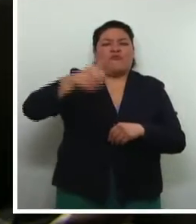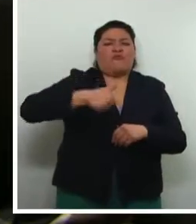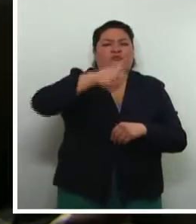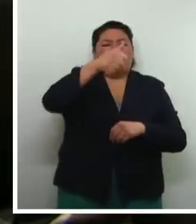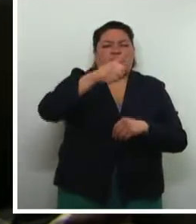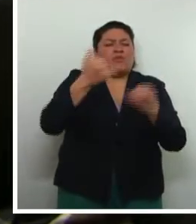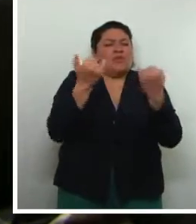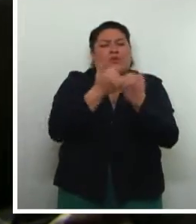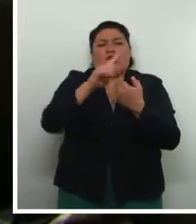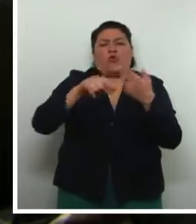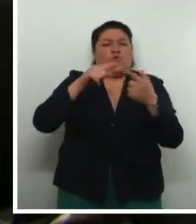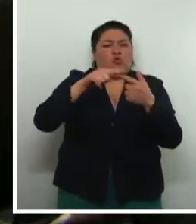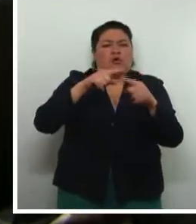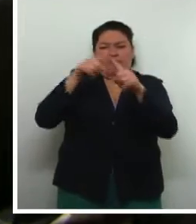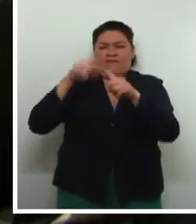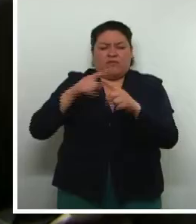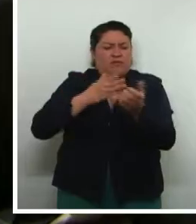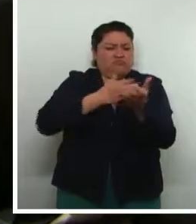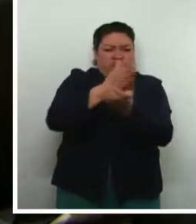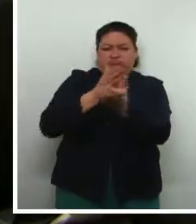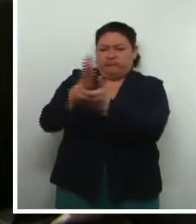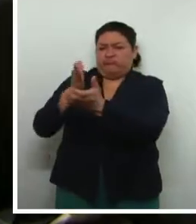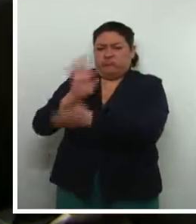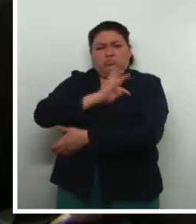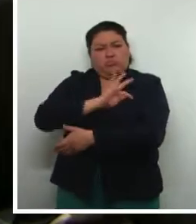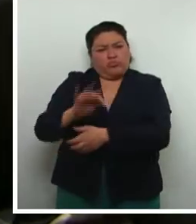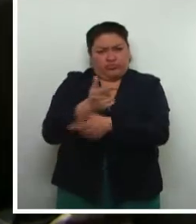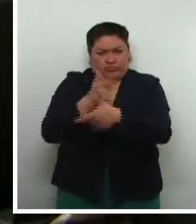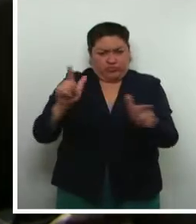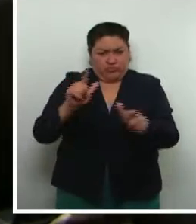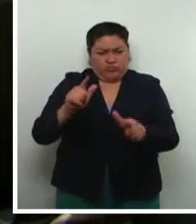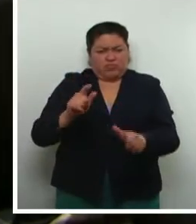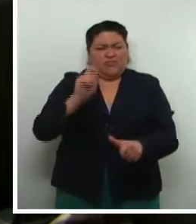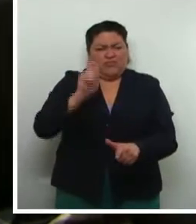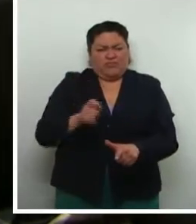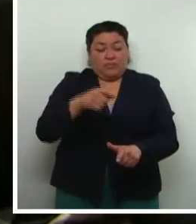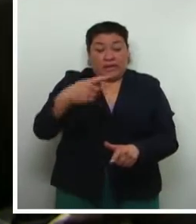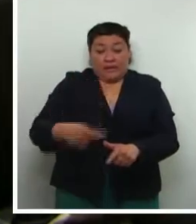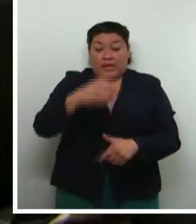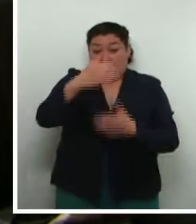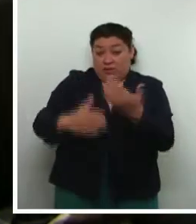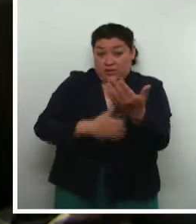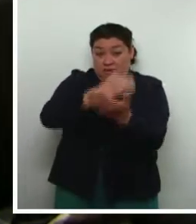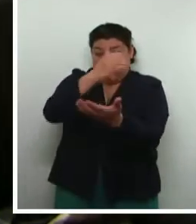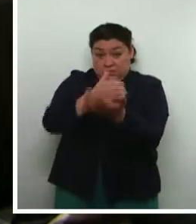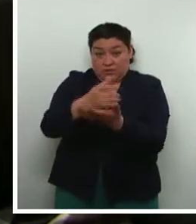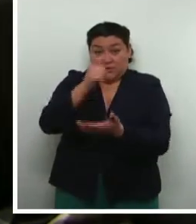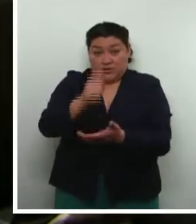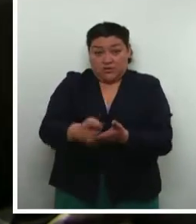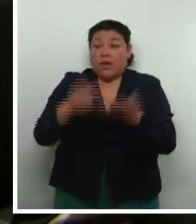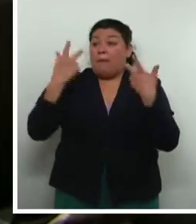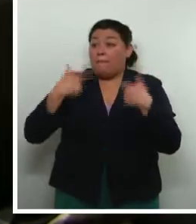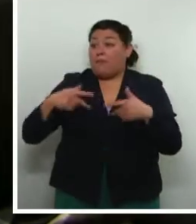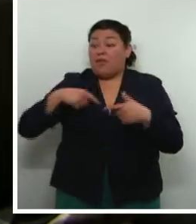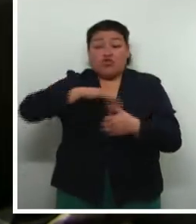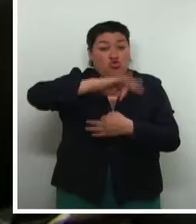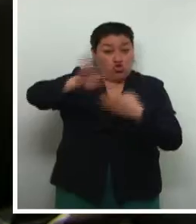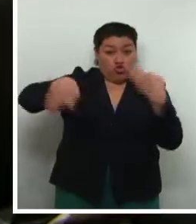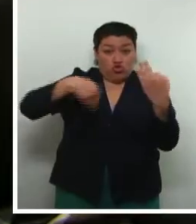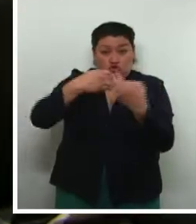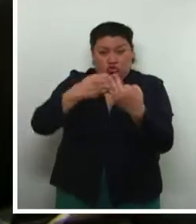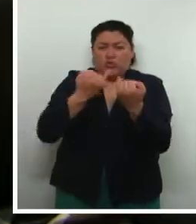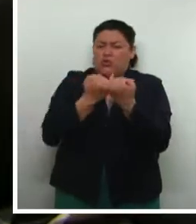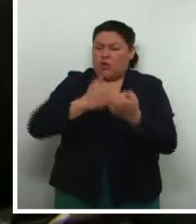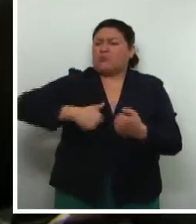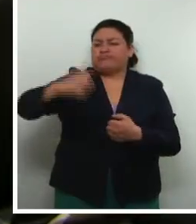accesibilidad, en donde se plantea que la ciudad garantizará la movilidad de las personas en condiciones de